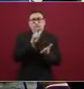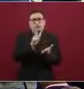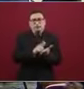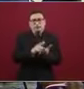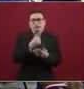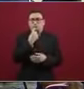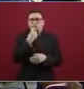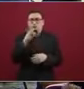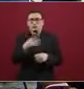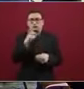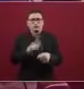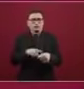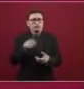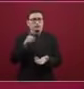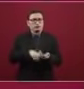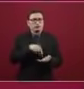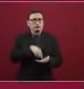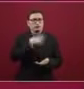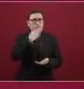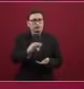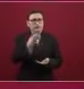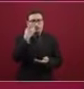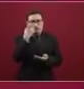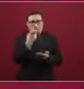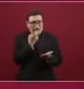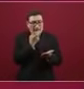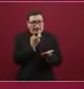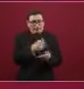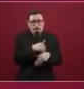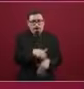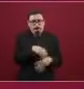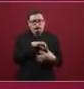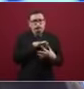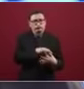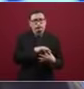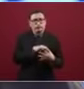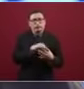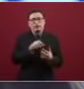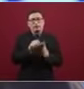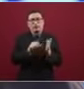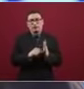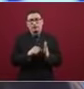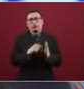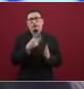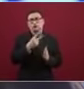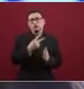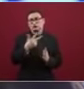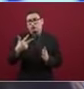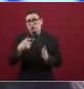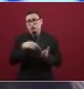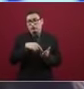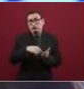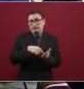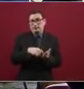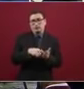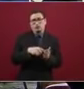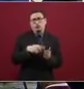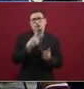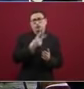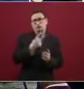Federal. Consecuentemente, en virtud de ese transitorio, estos dos artículos 2 y 8 o 2 y